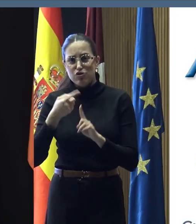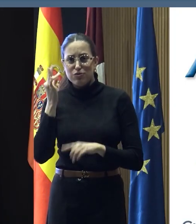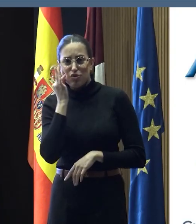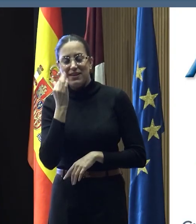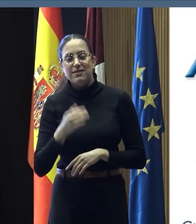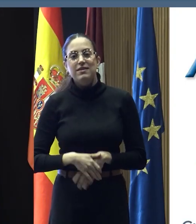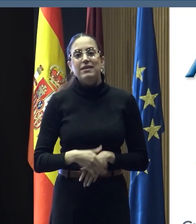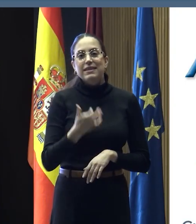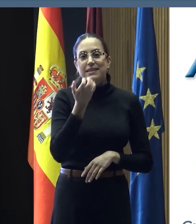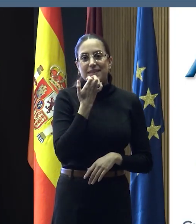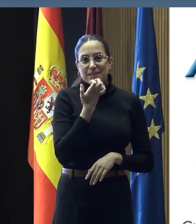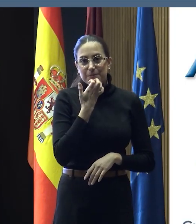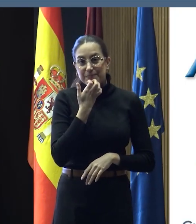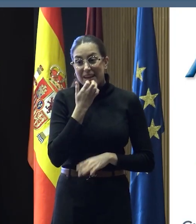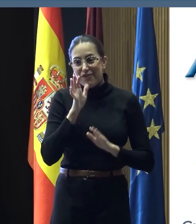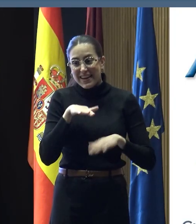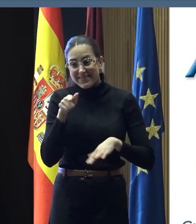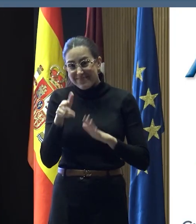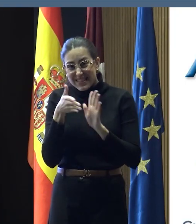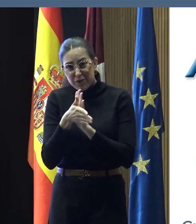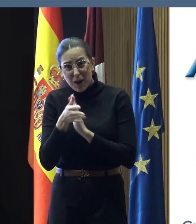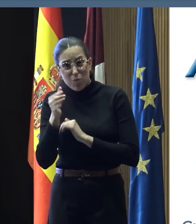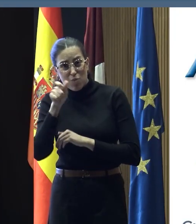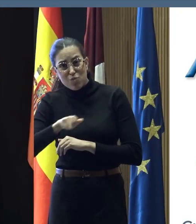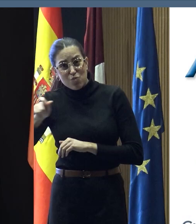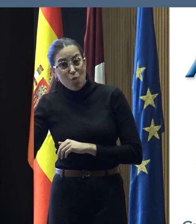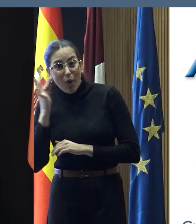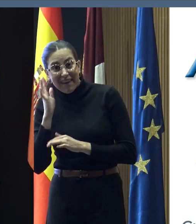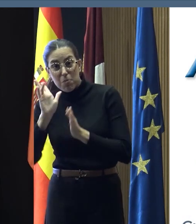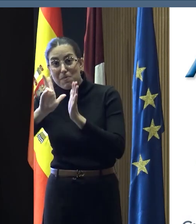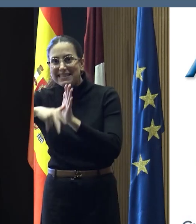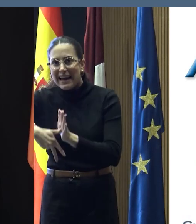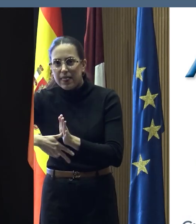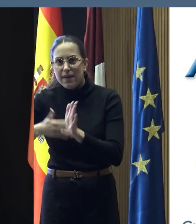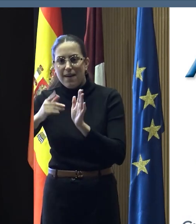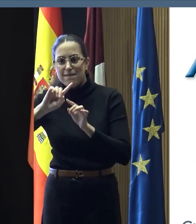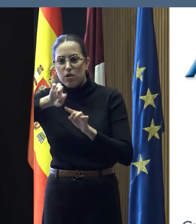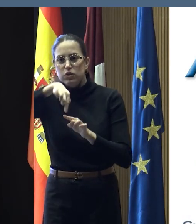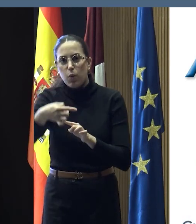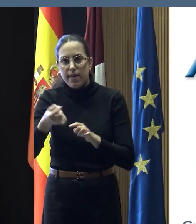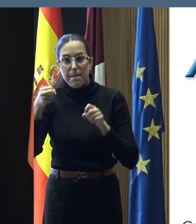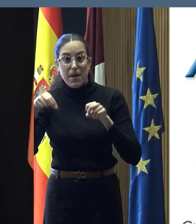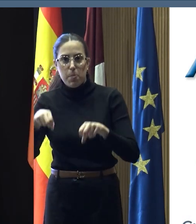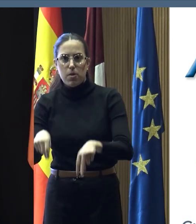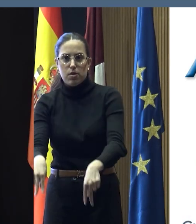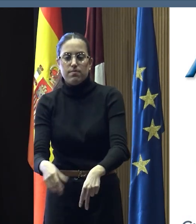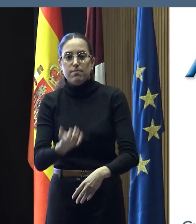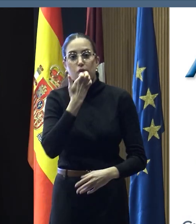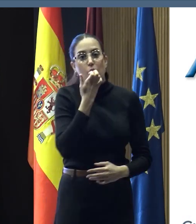al llegar más tarde, las consecuencias pueden ser peores. Y también